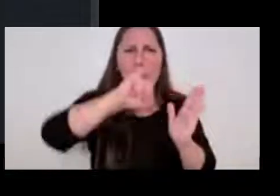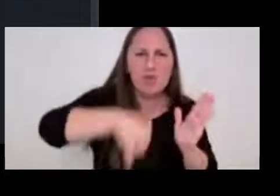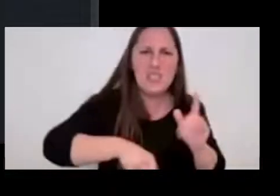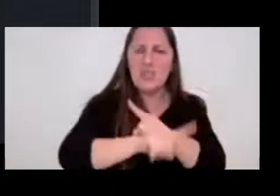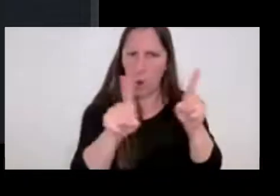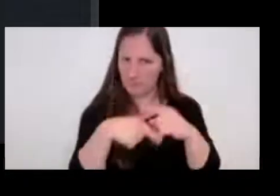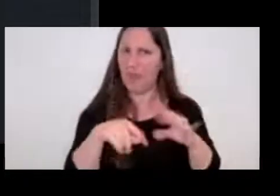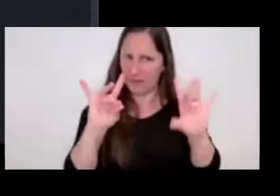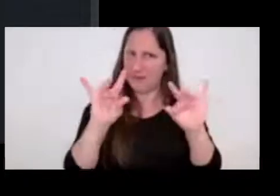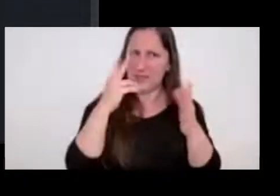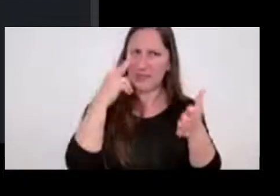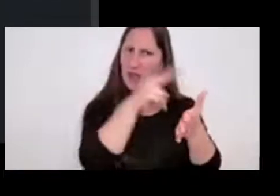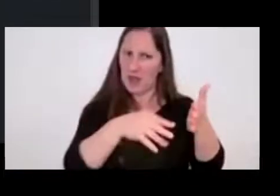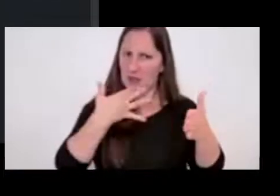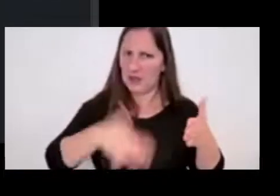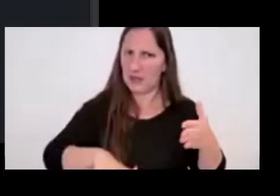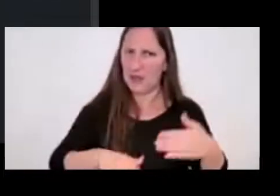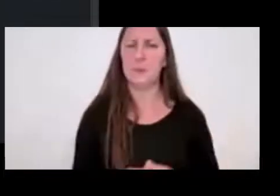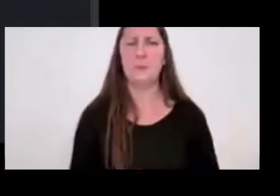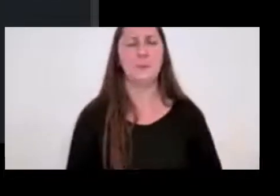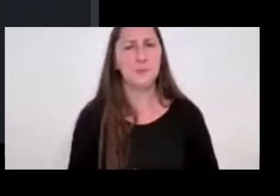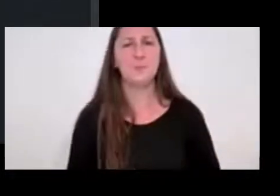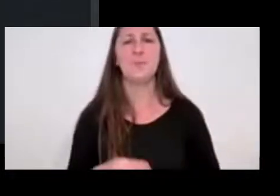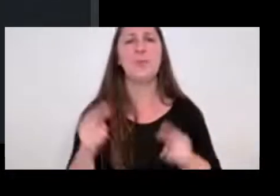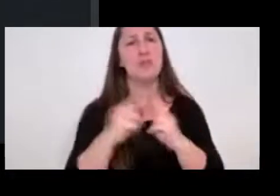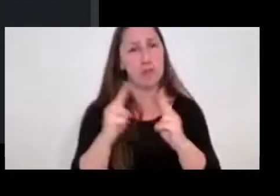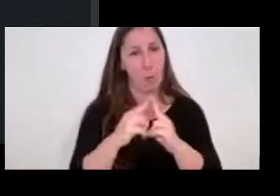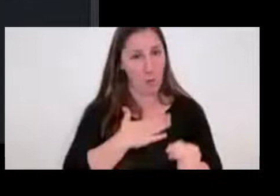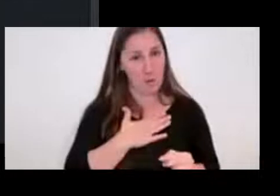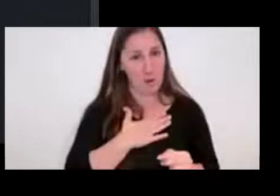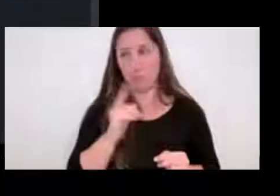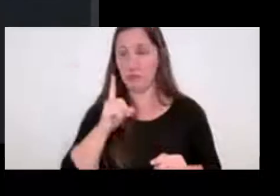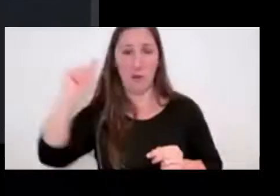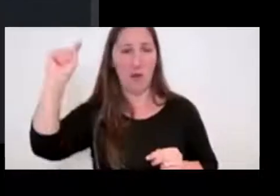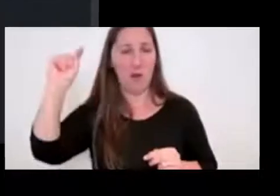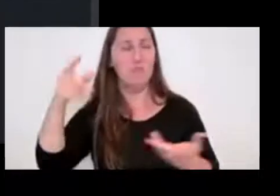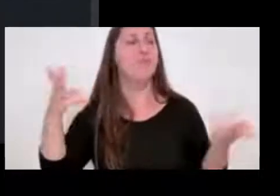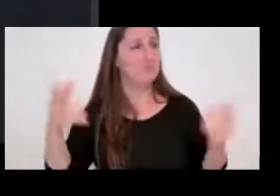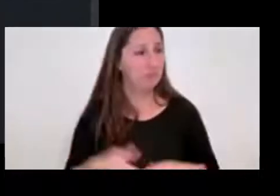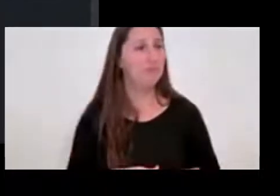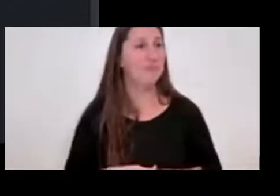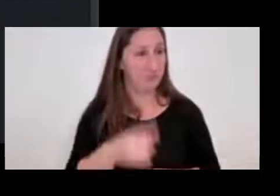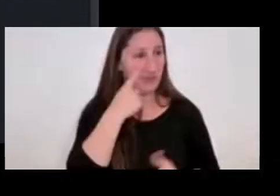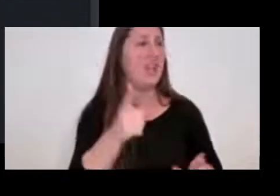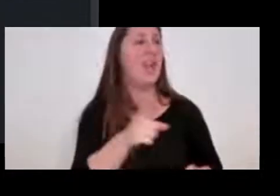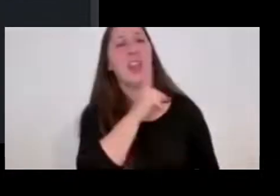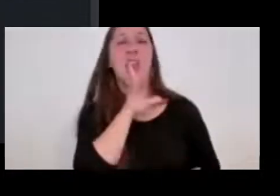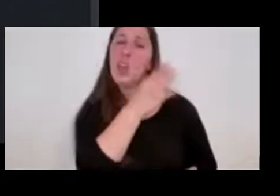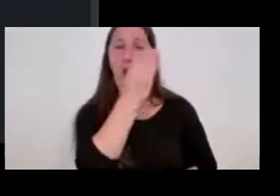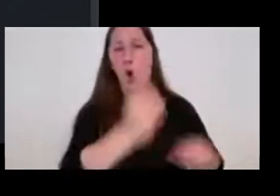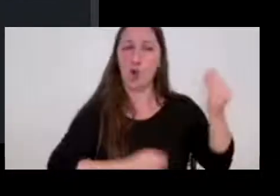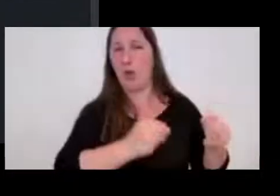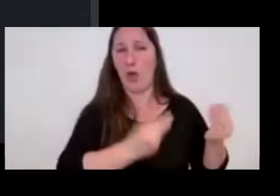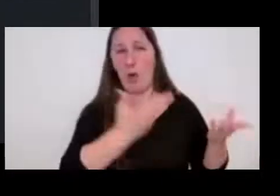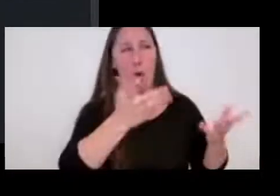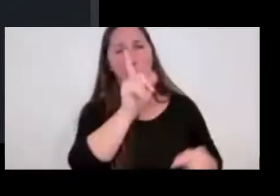etcétera. Y nuestro sobrino se va, o nuestro pariente se va y nos dice, viste, el tío contador, la verdad que mucho de contador no